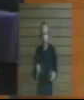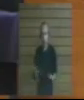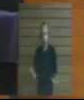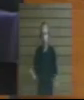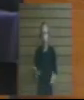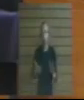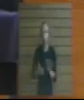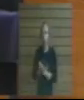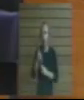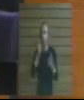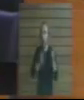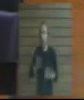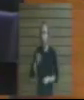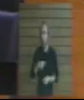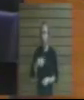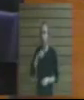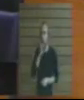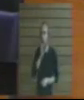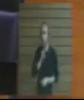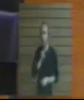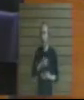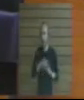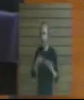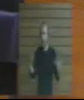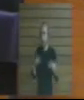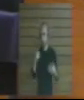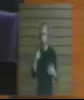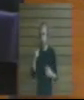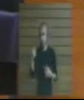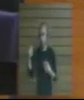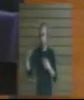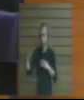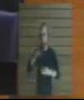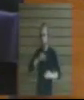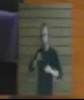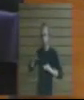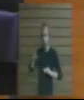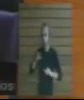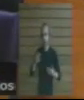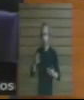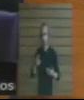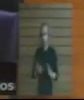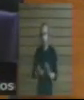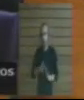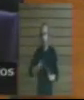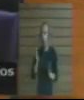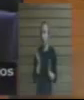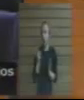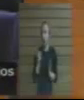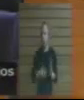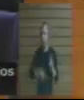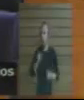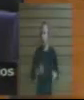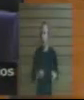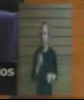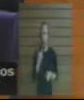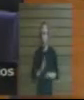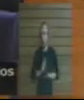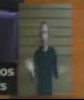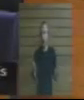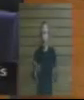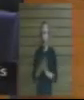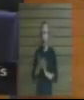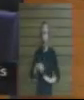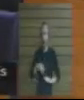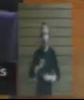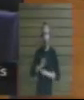vista del presupuesto de 2018, esos flujos financieros no afectan al presupuesto. Es decir, no amplían